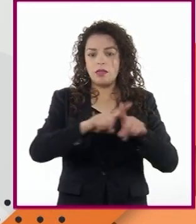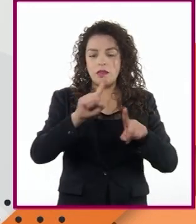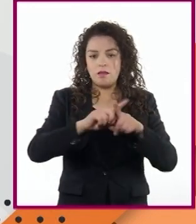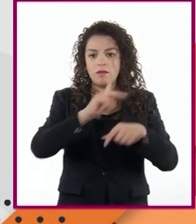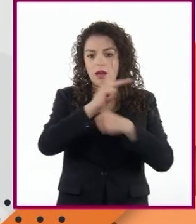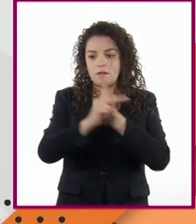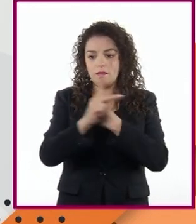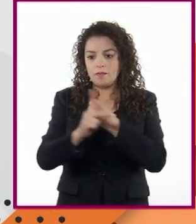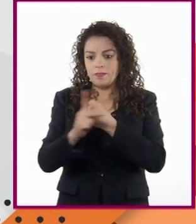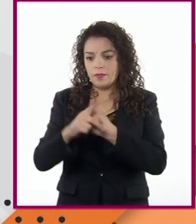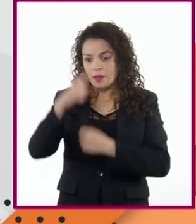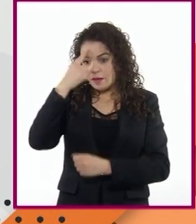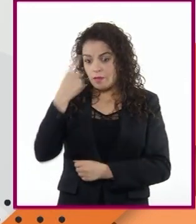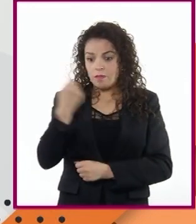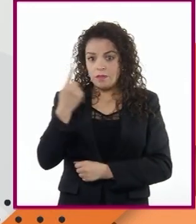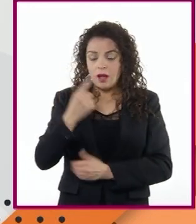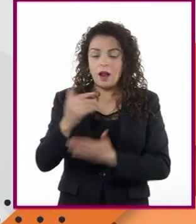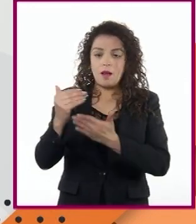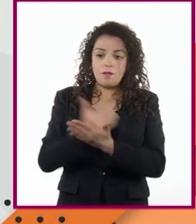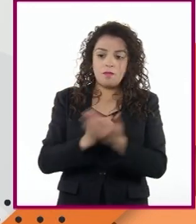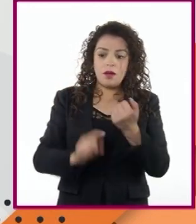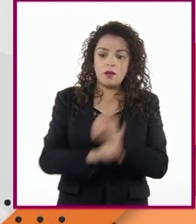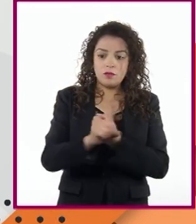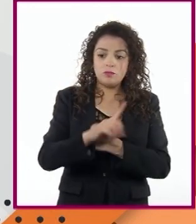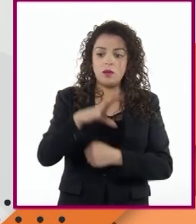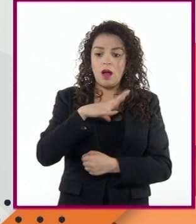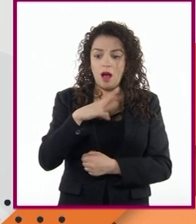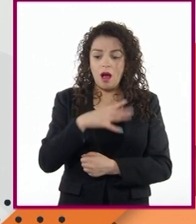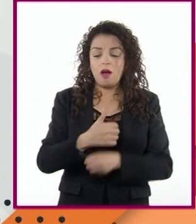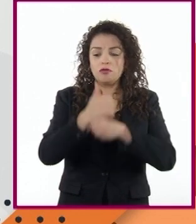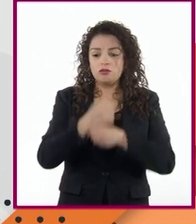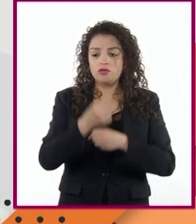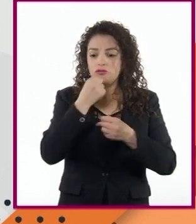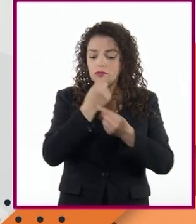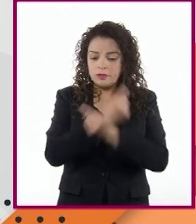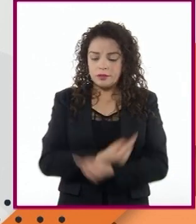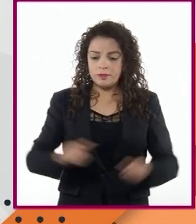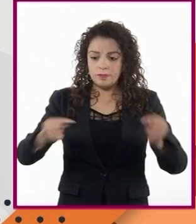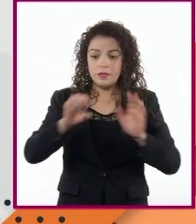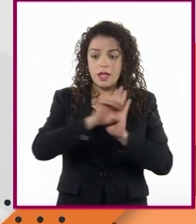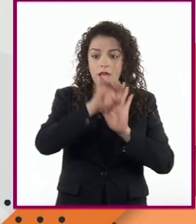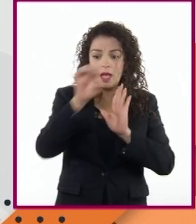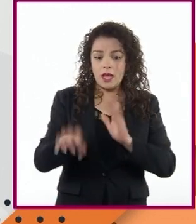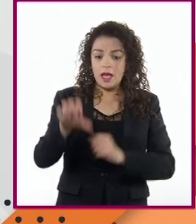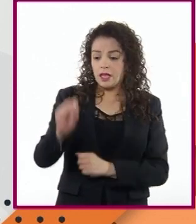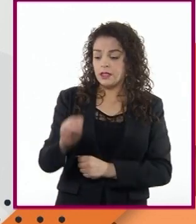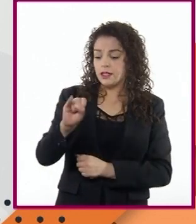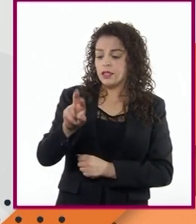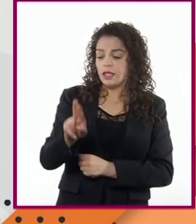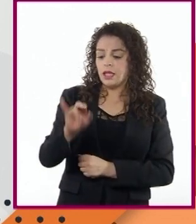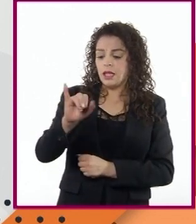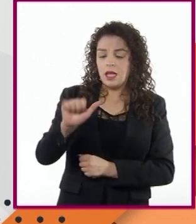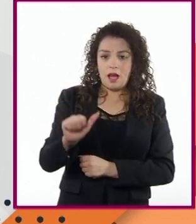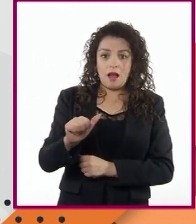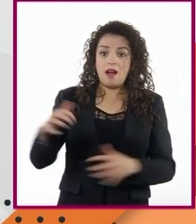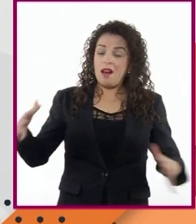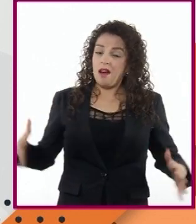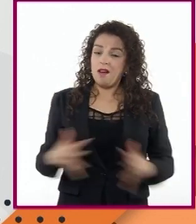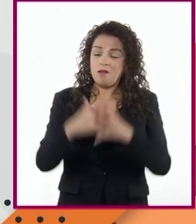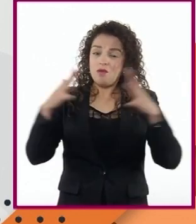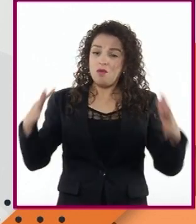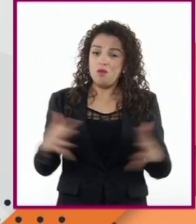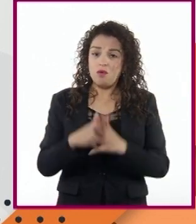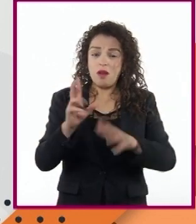para aminorar los problemas a los que se enfrentan niñas y niños. Por ejemplo, en Siria, donde se ha desarrollado una guerra civil